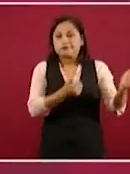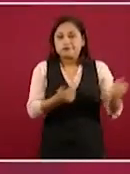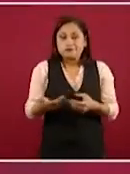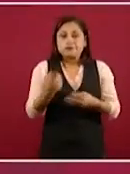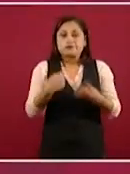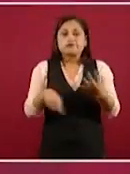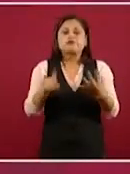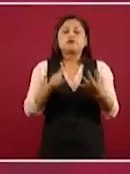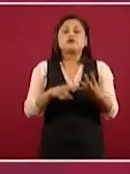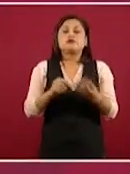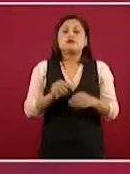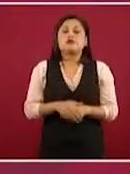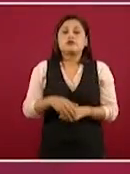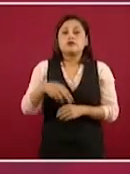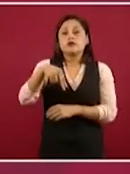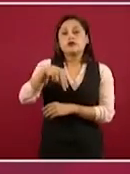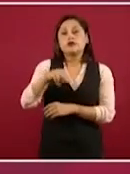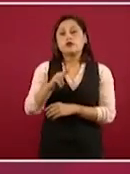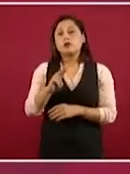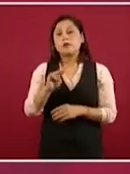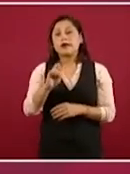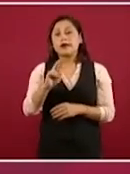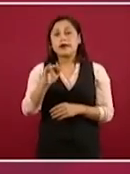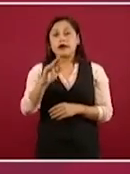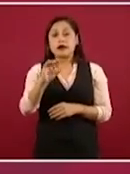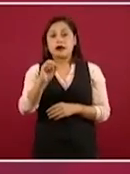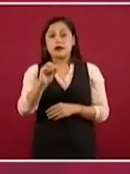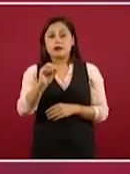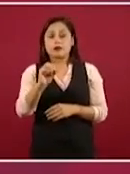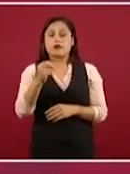numerario, como le llaman los dólares,